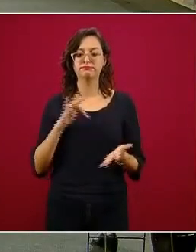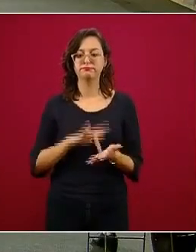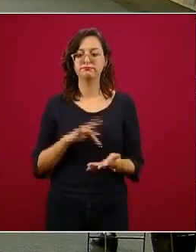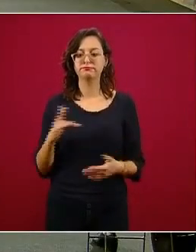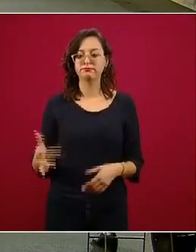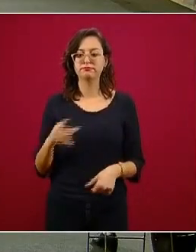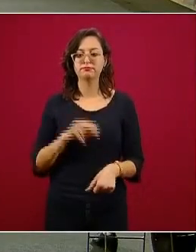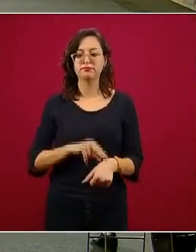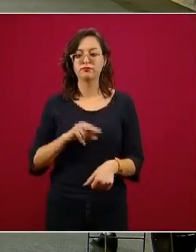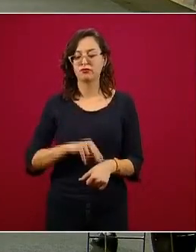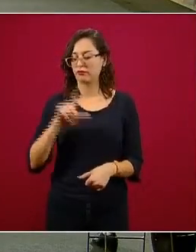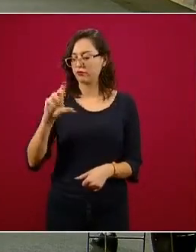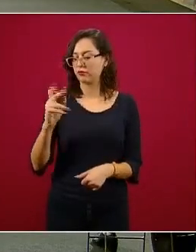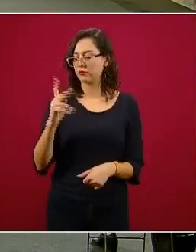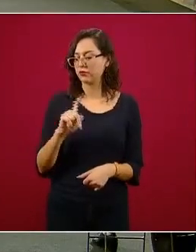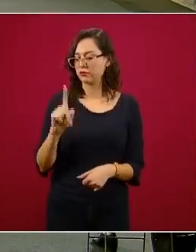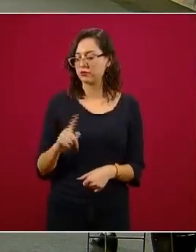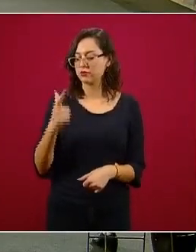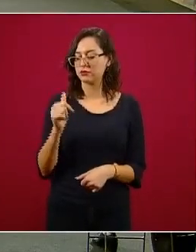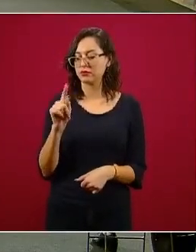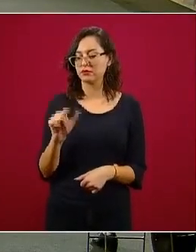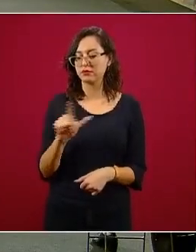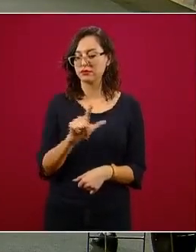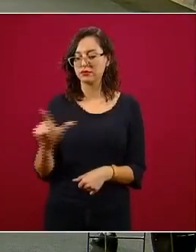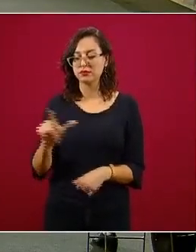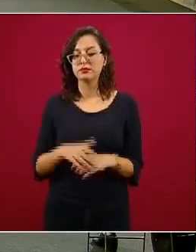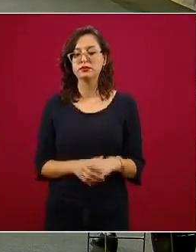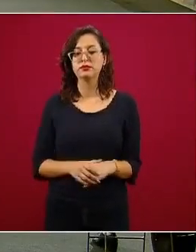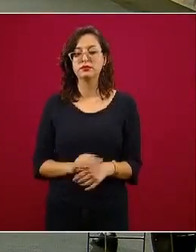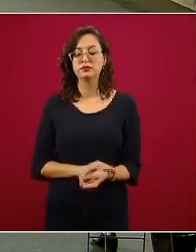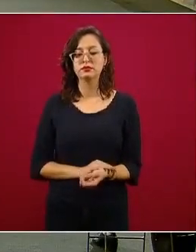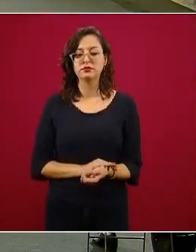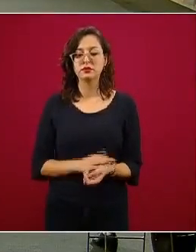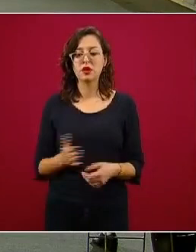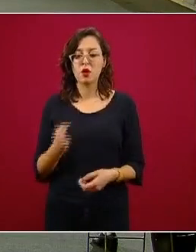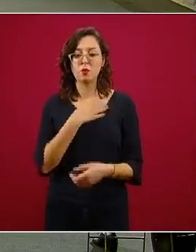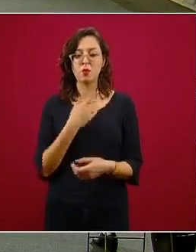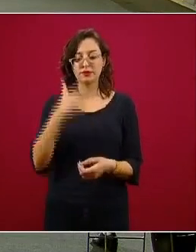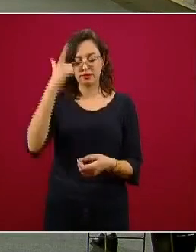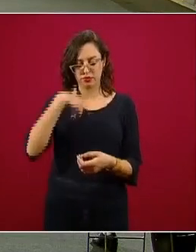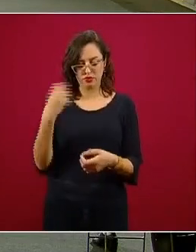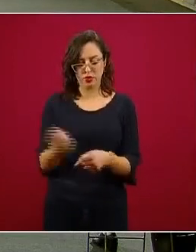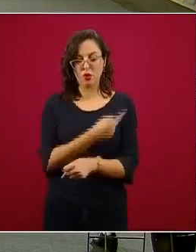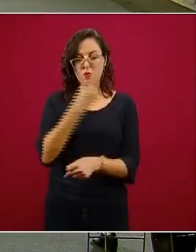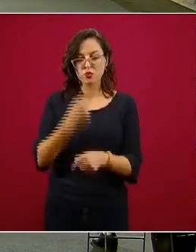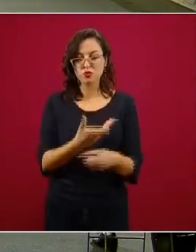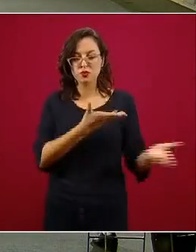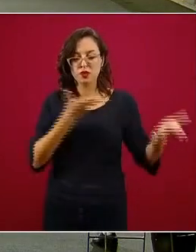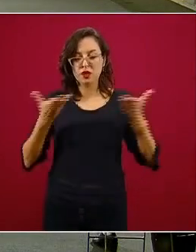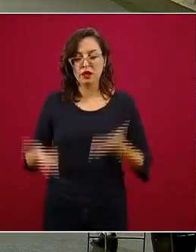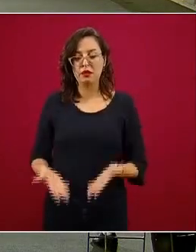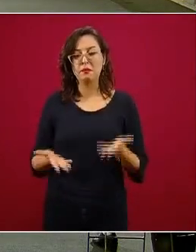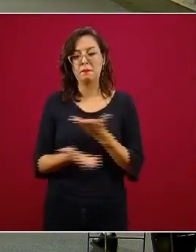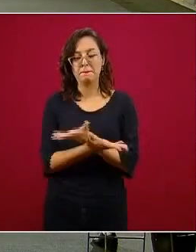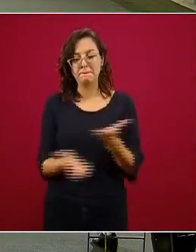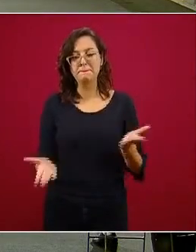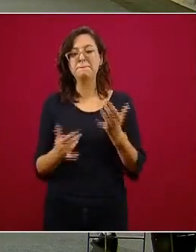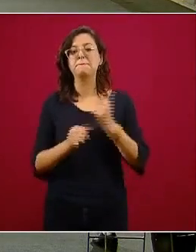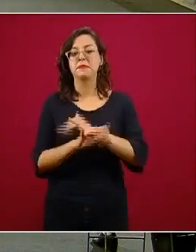doctor López-Gatell. Buenas noches, es un placer estar aquí y gracias por la oportunidad de poder